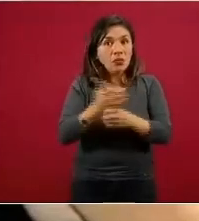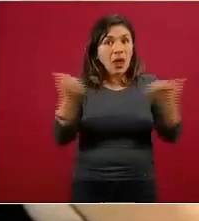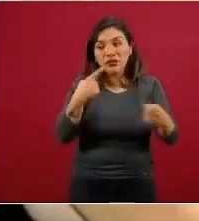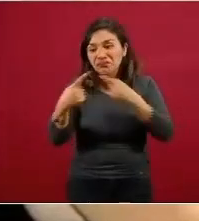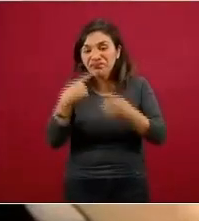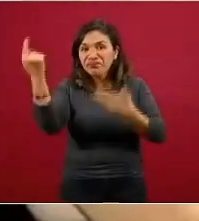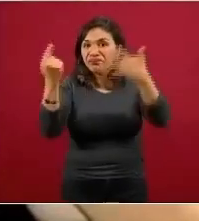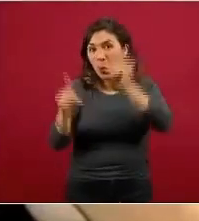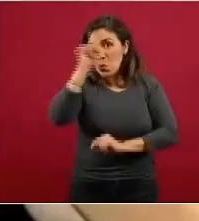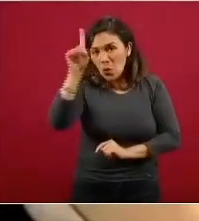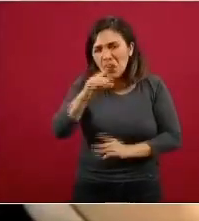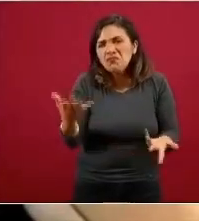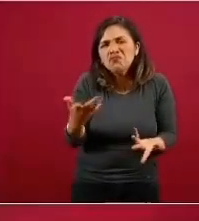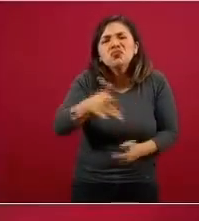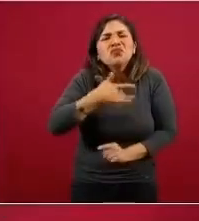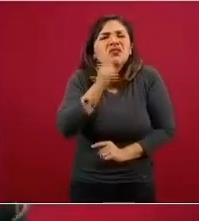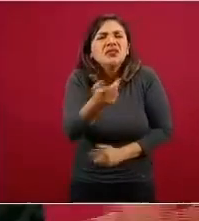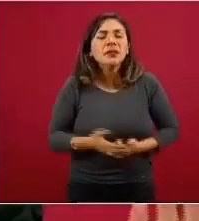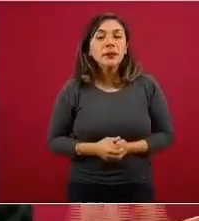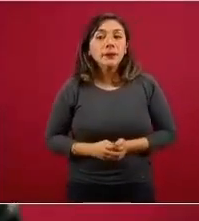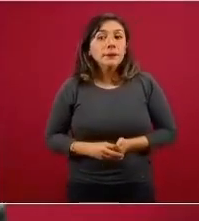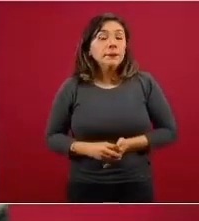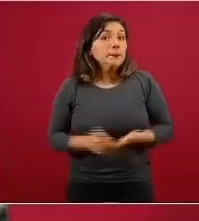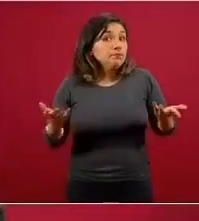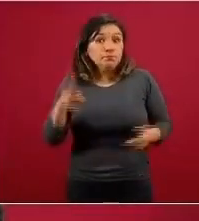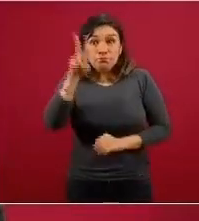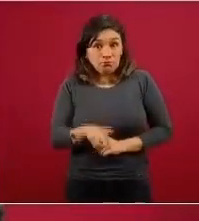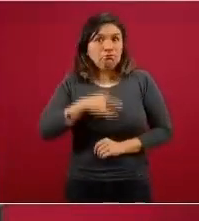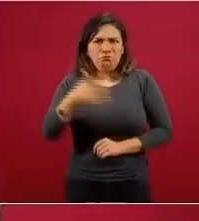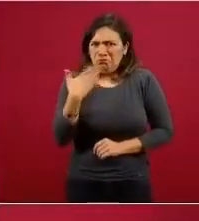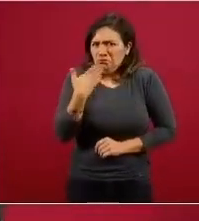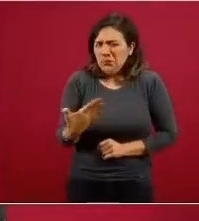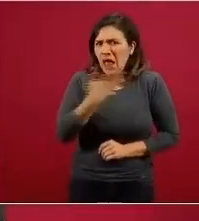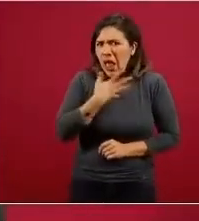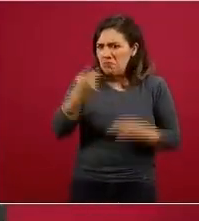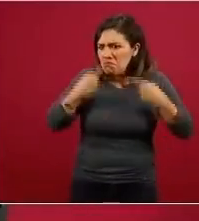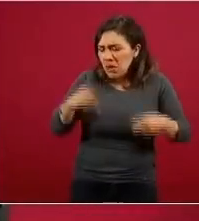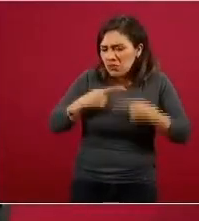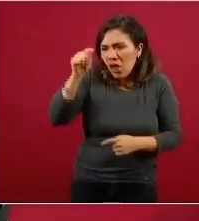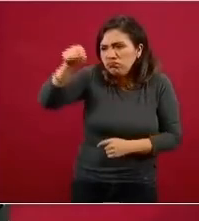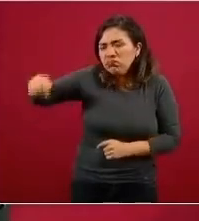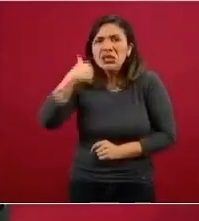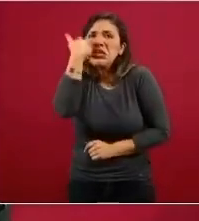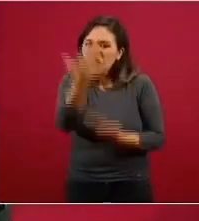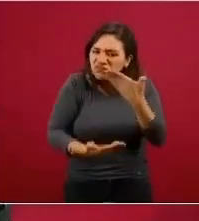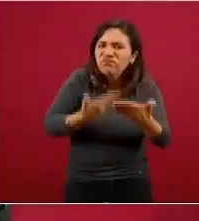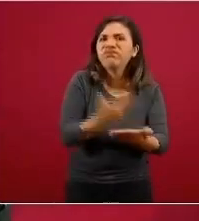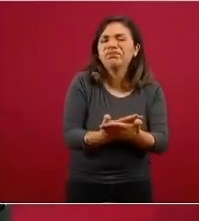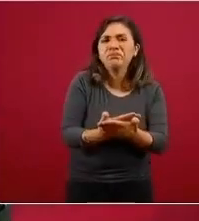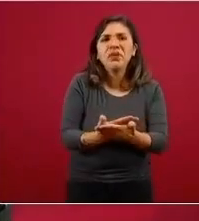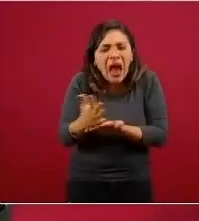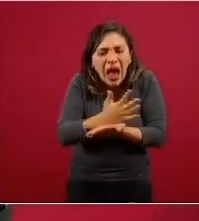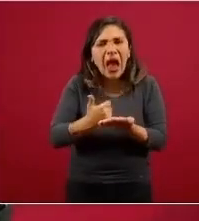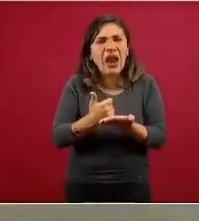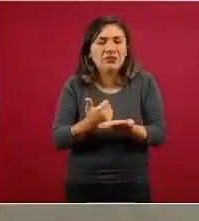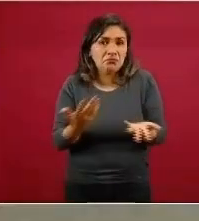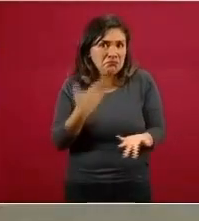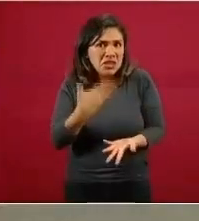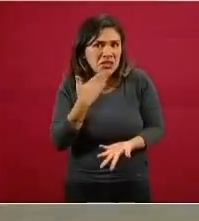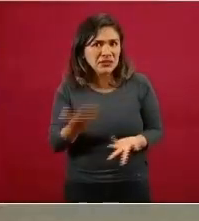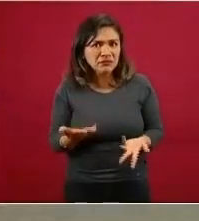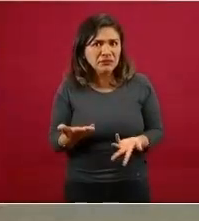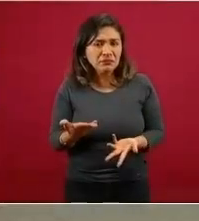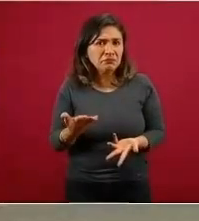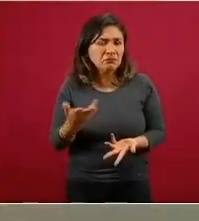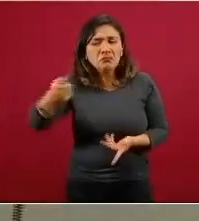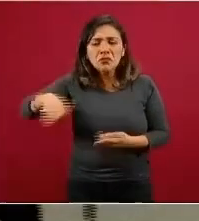este tipo de recomendaciones o propuestas? Pues siempre es alentador que haya gente que tiene iniciativa. Supongo que